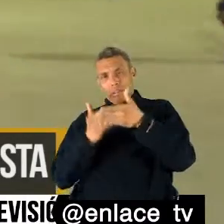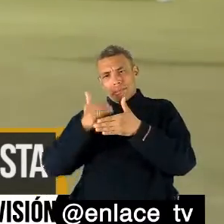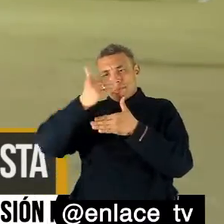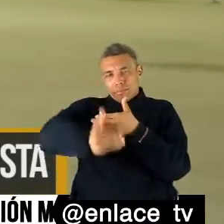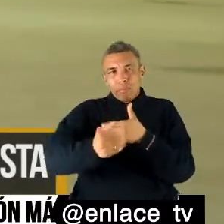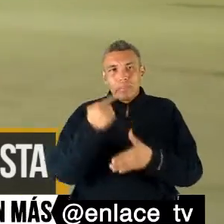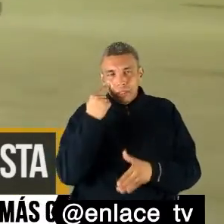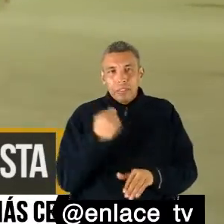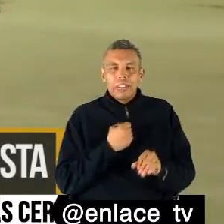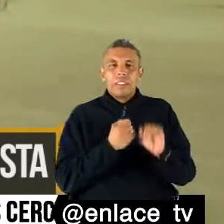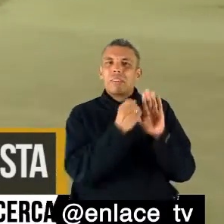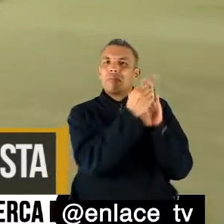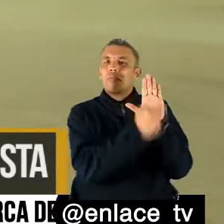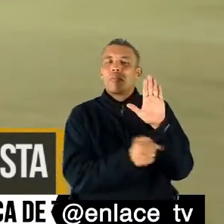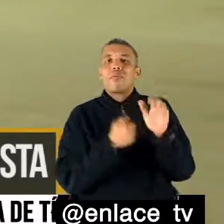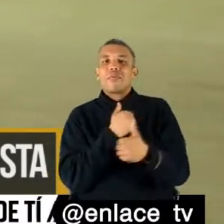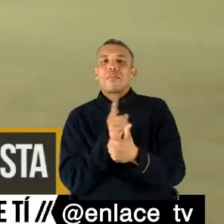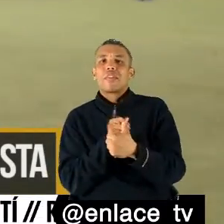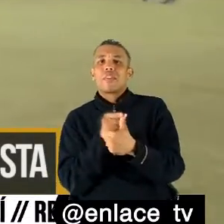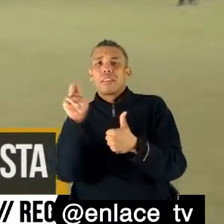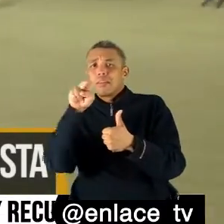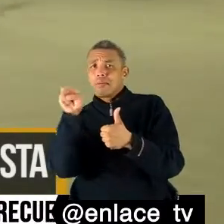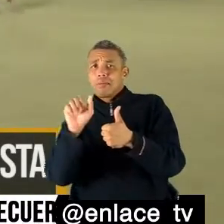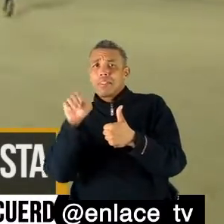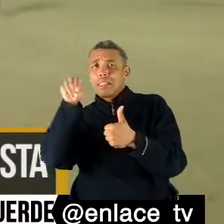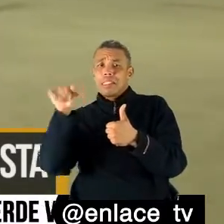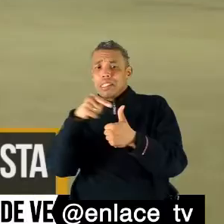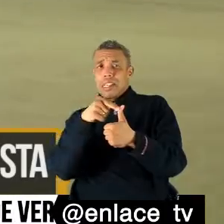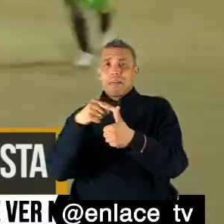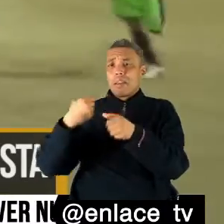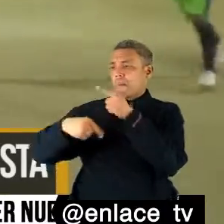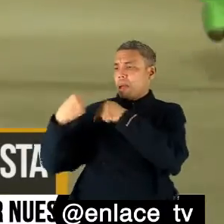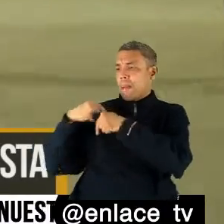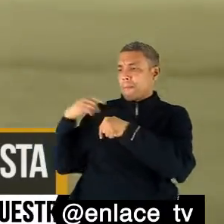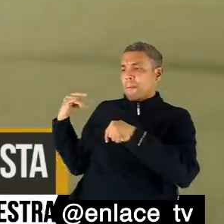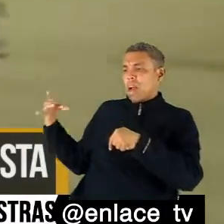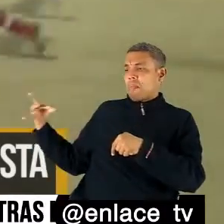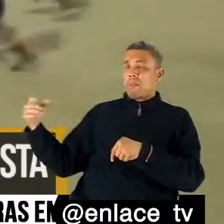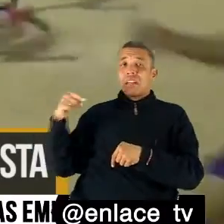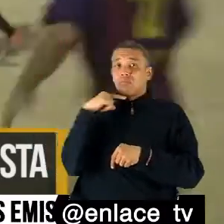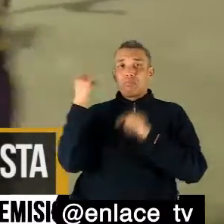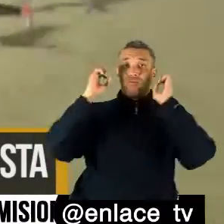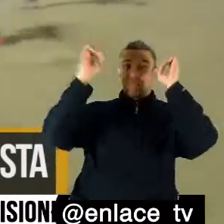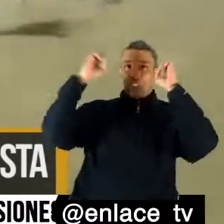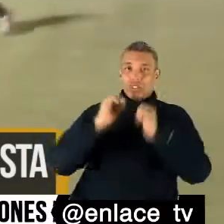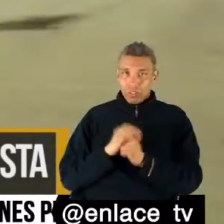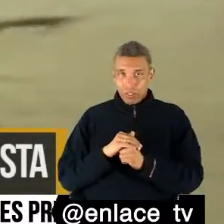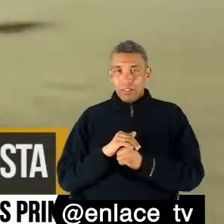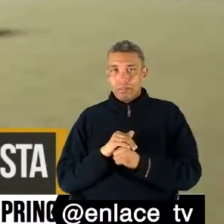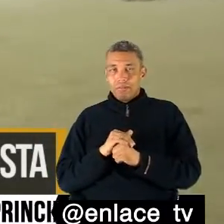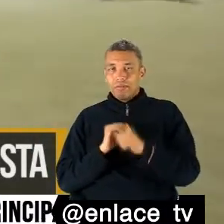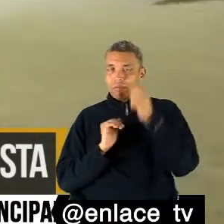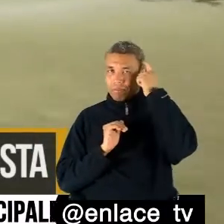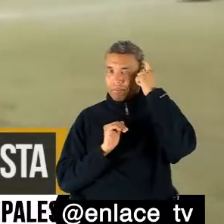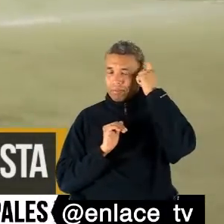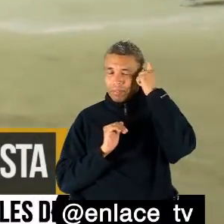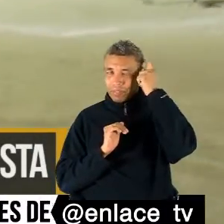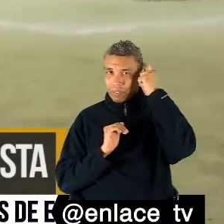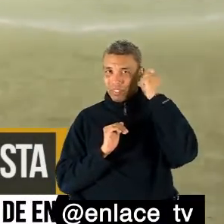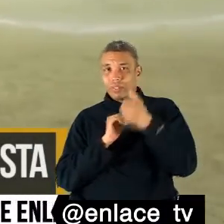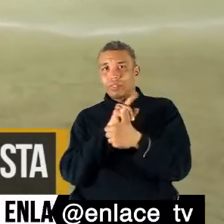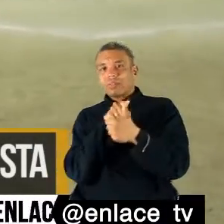impone Amigos de Sami, quien es el único invicto del recreativo con 14 puntos de 8 partidos jugados, 6 perdidos y 2 empatados.